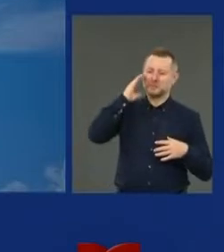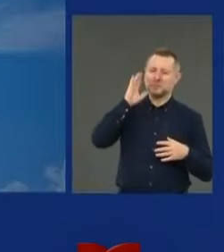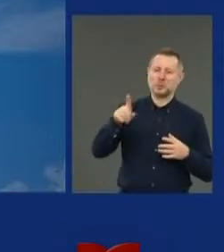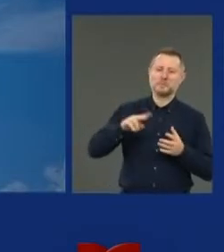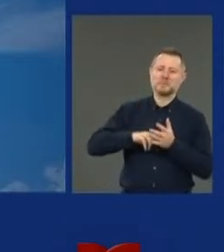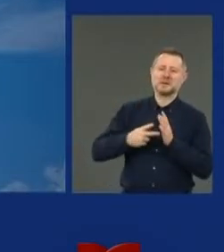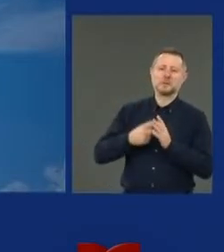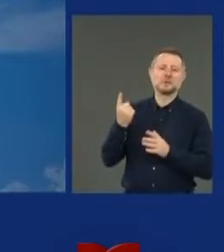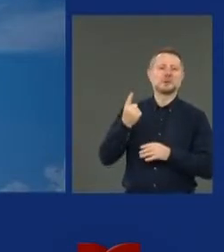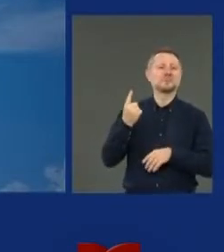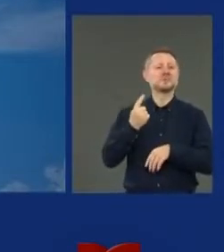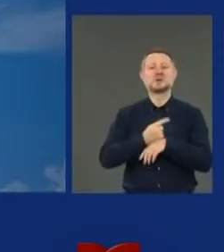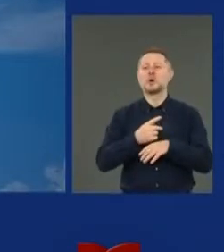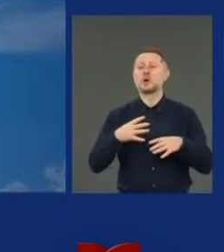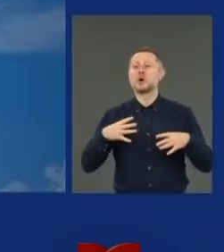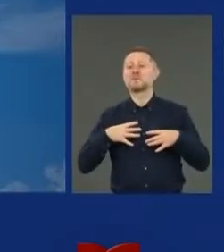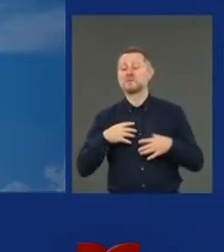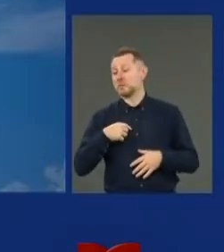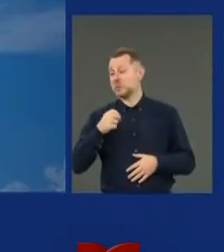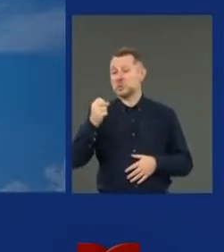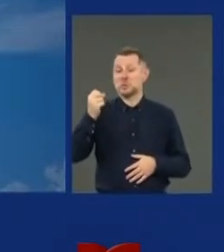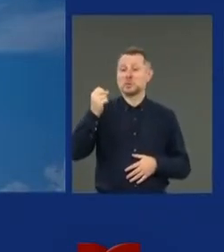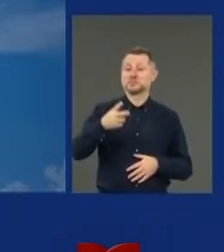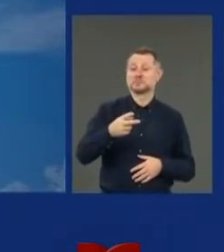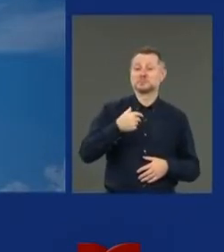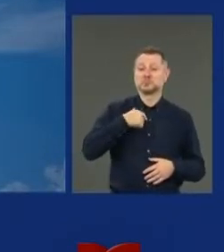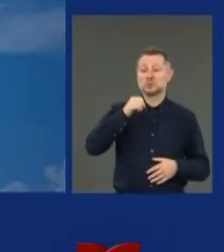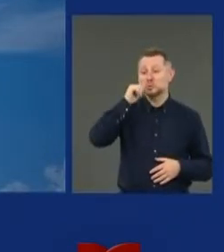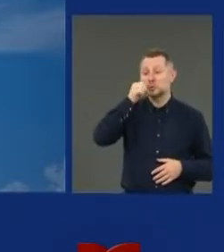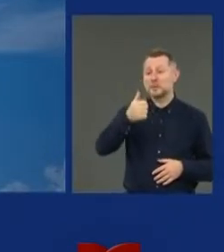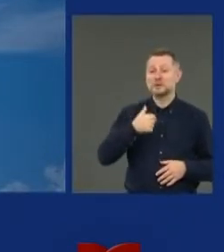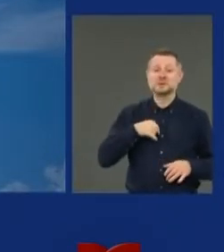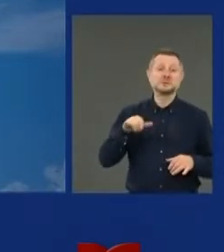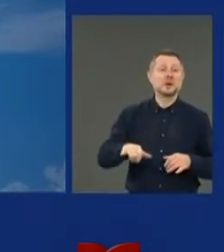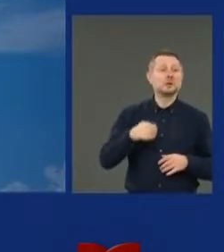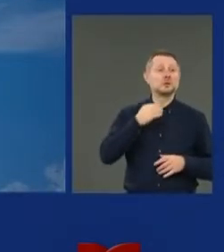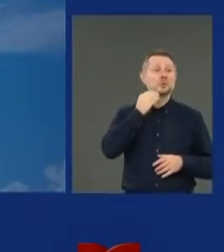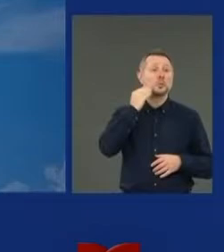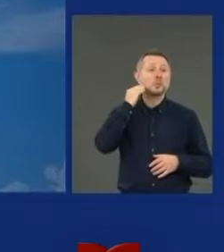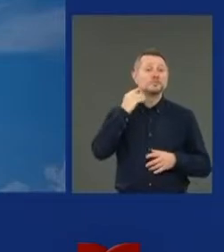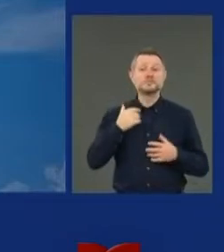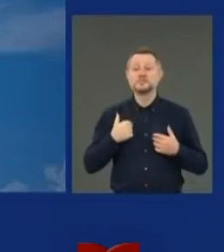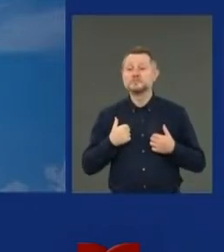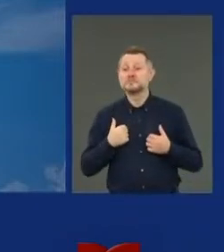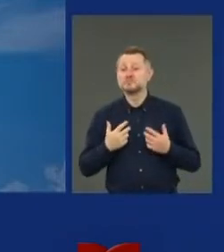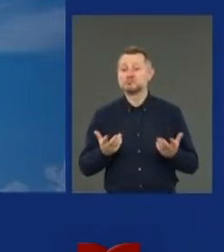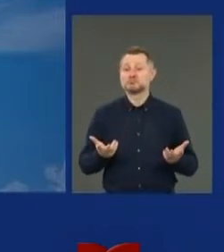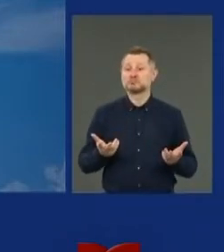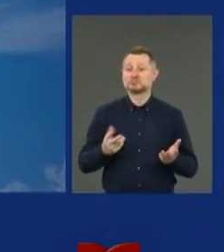diferente. Quizás podamos tomar un día libre. Así que mañana él se queda en la casa.